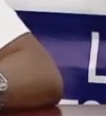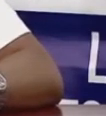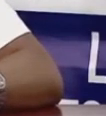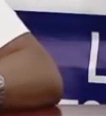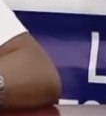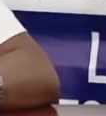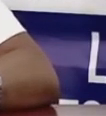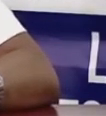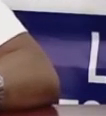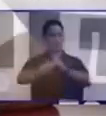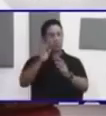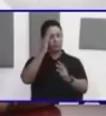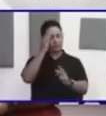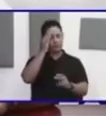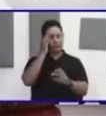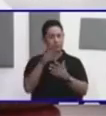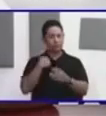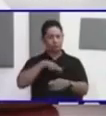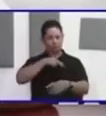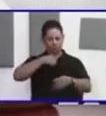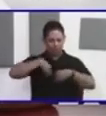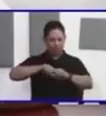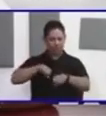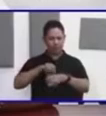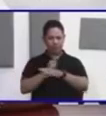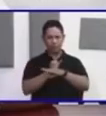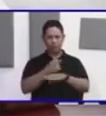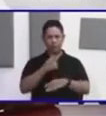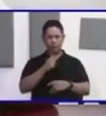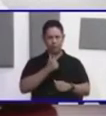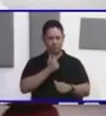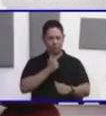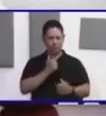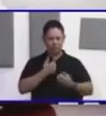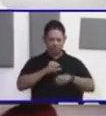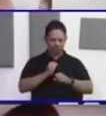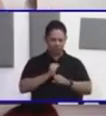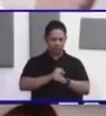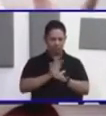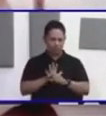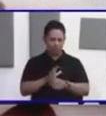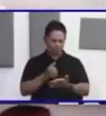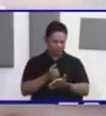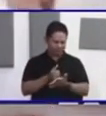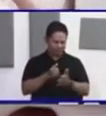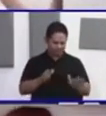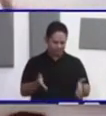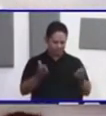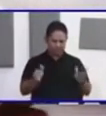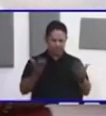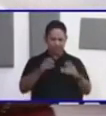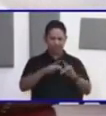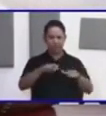sido el esfuerzo institucional, personal, que hemos tenido que hacer dentro de esta emergencia, la desesperación por tener un área